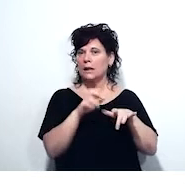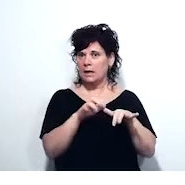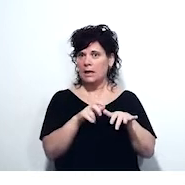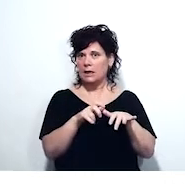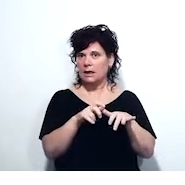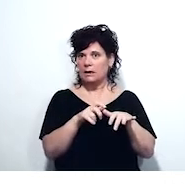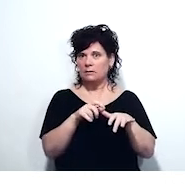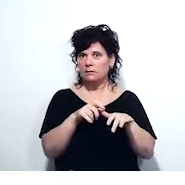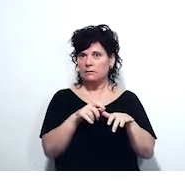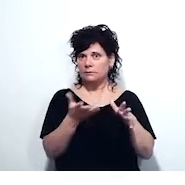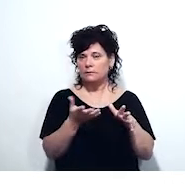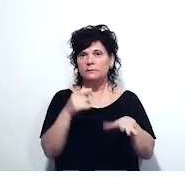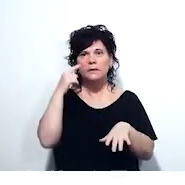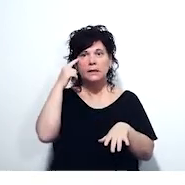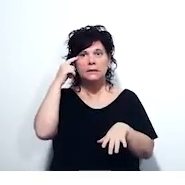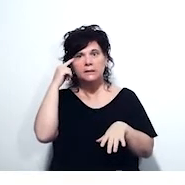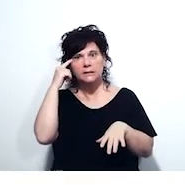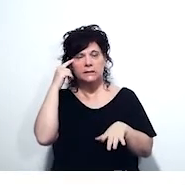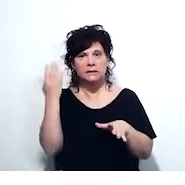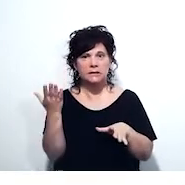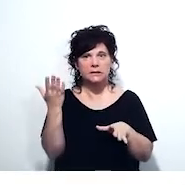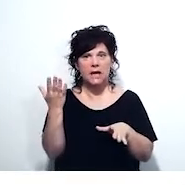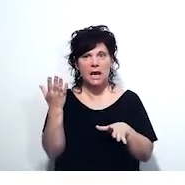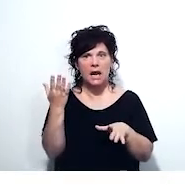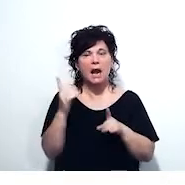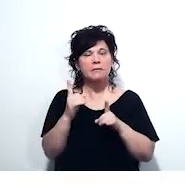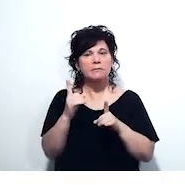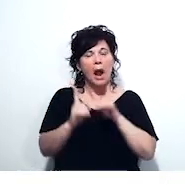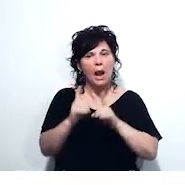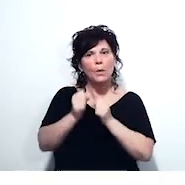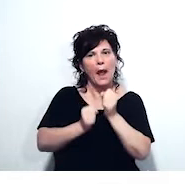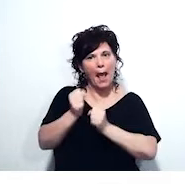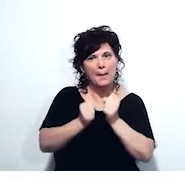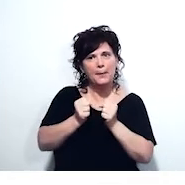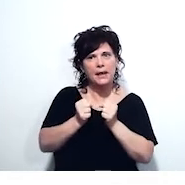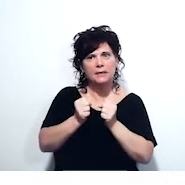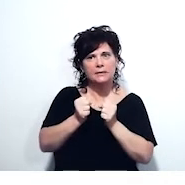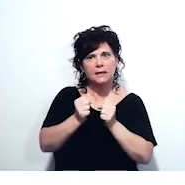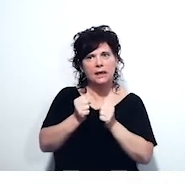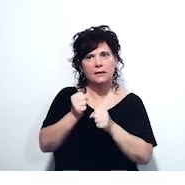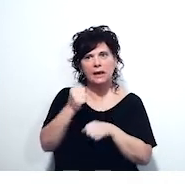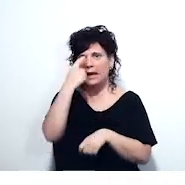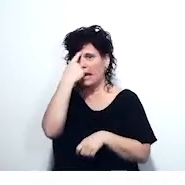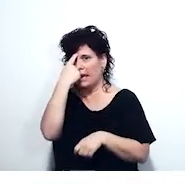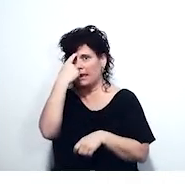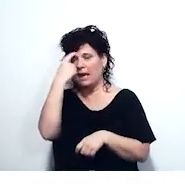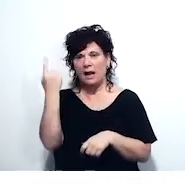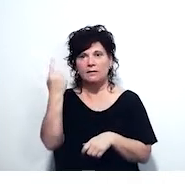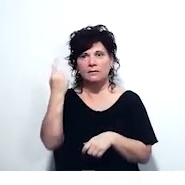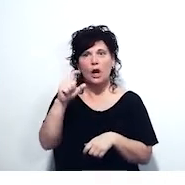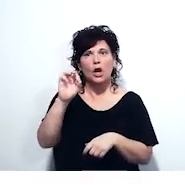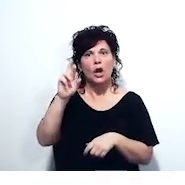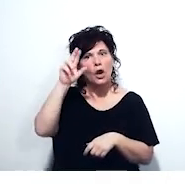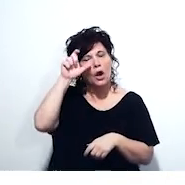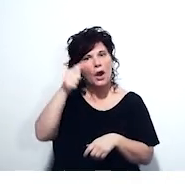China, Asia Pacífico básicamente, China, de algunas empresas de la India también y coreanas. Europa